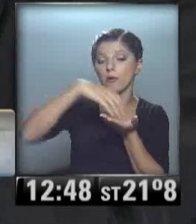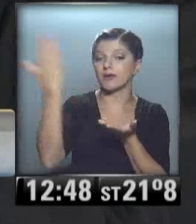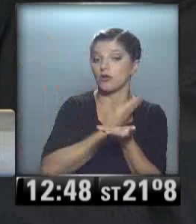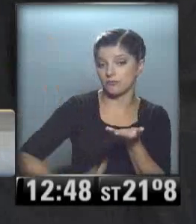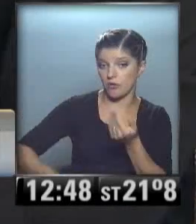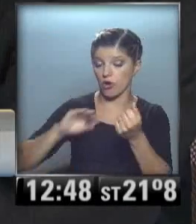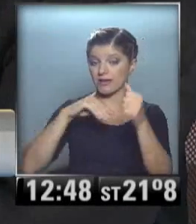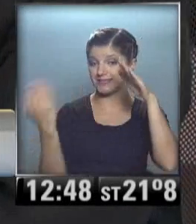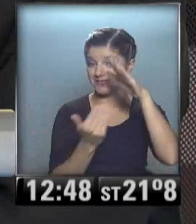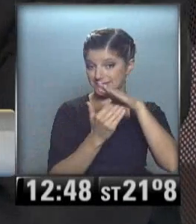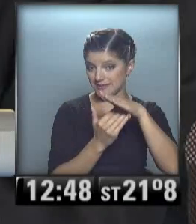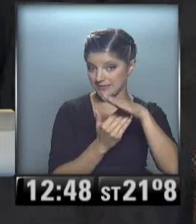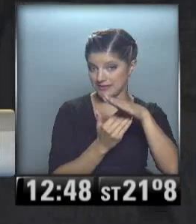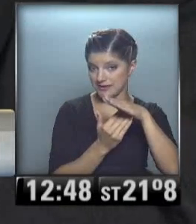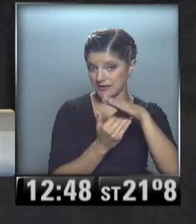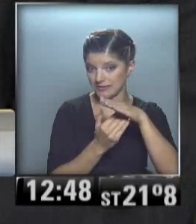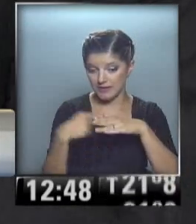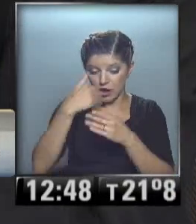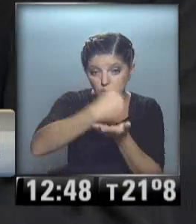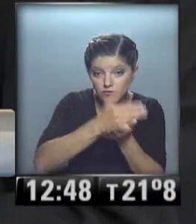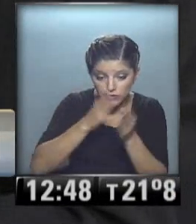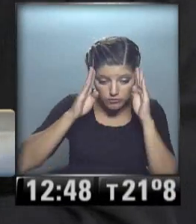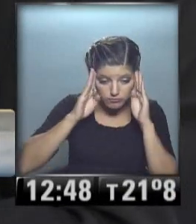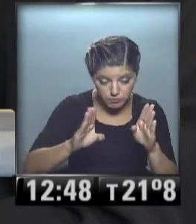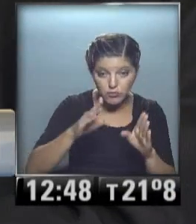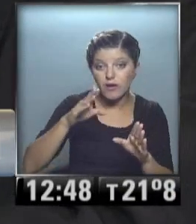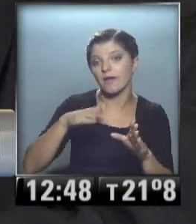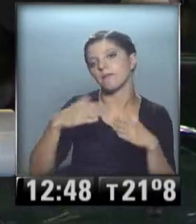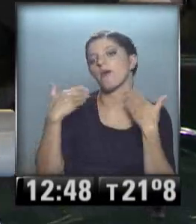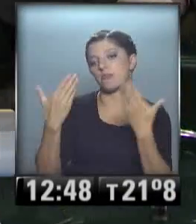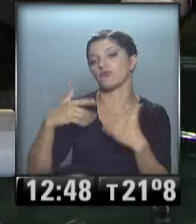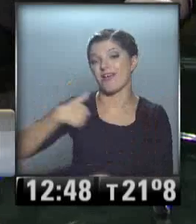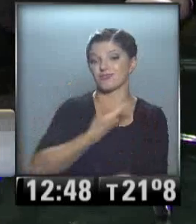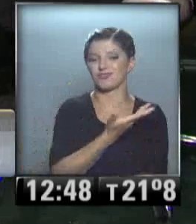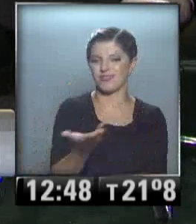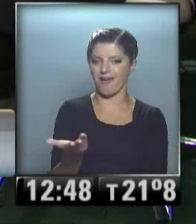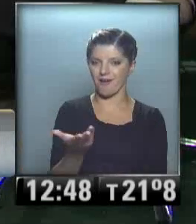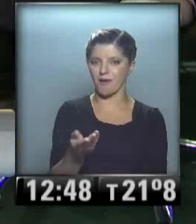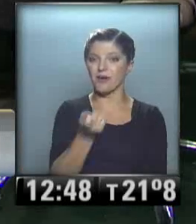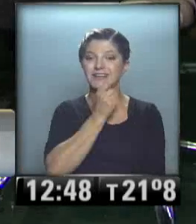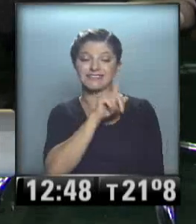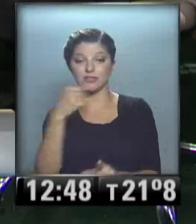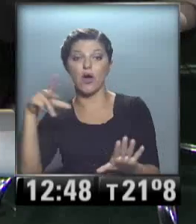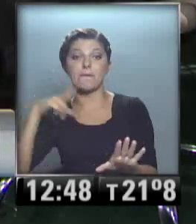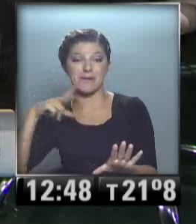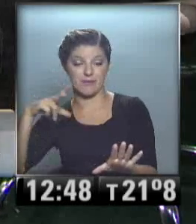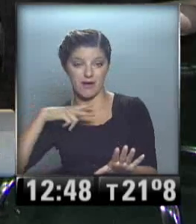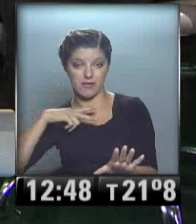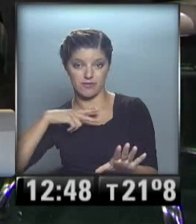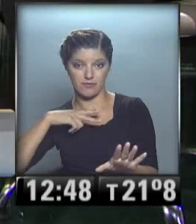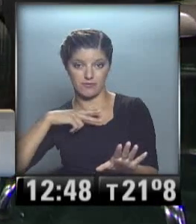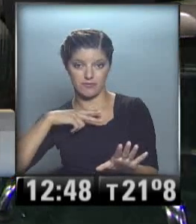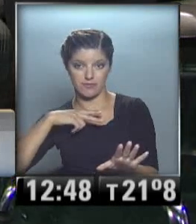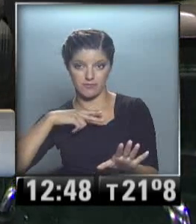sector es en función del bienestar o del beneficio público. Porque dejado en manos privadas se apropian de pero en el caso